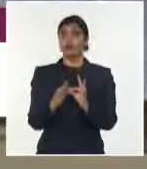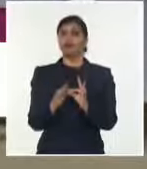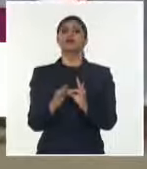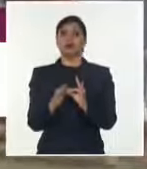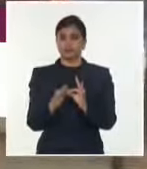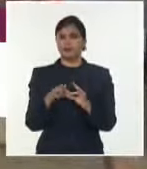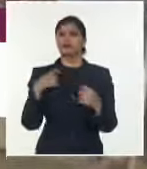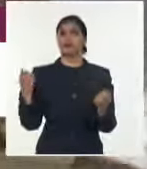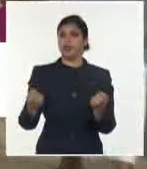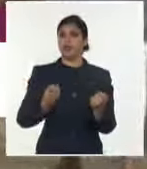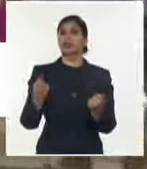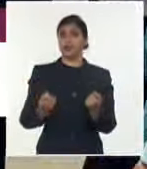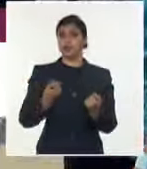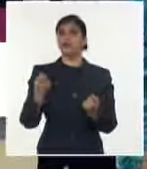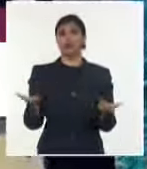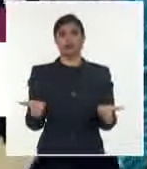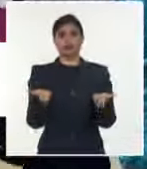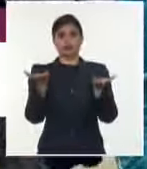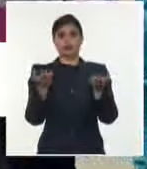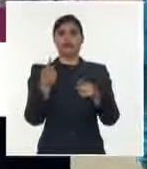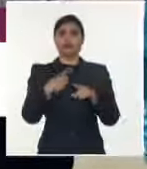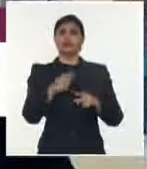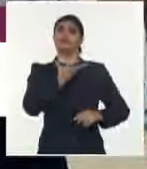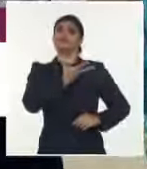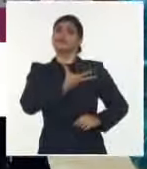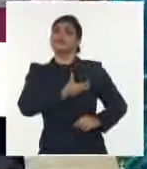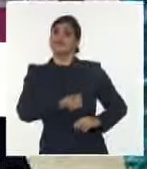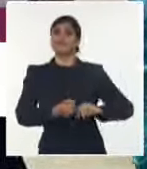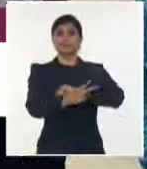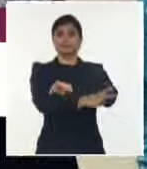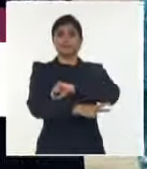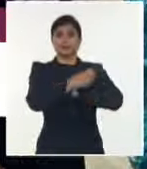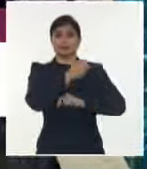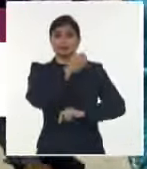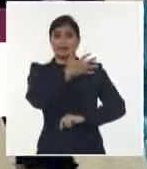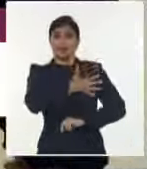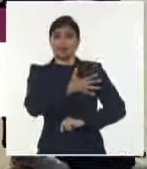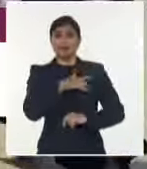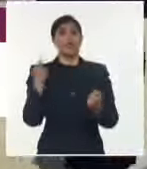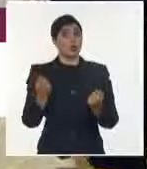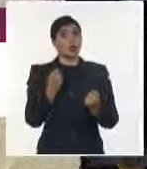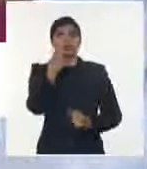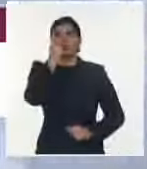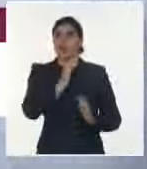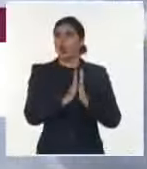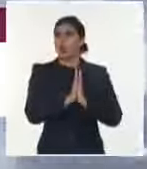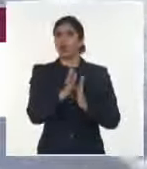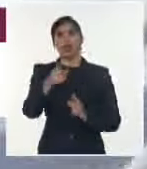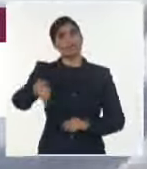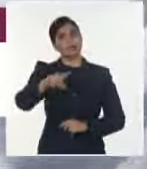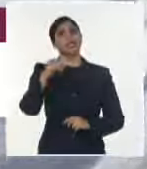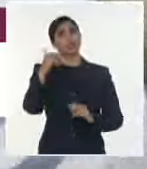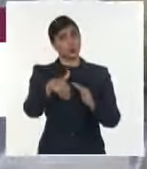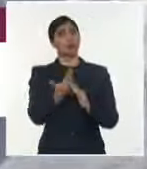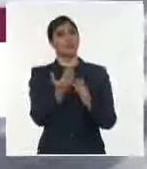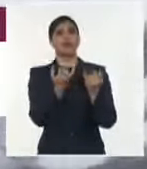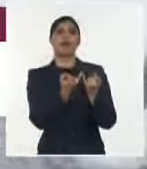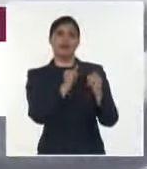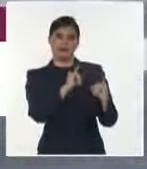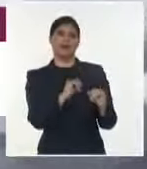del paciente y oprimido pueblo de Gaza, cuya extraordinaria paciencia y resistencia les han ganado admiración y respeto a nivel